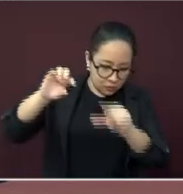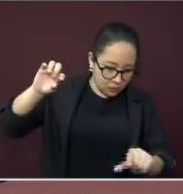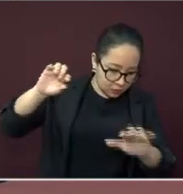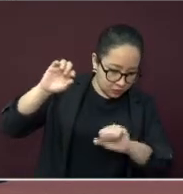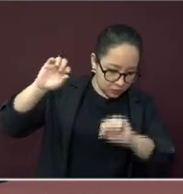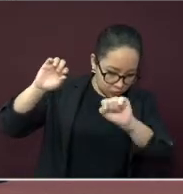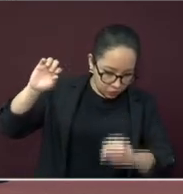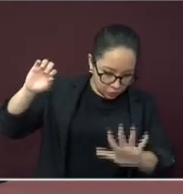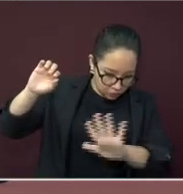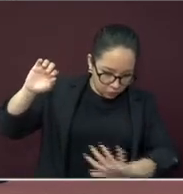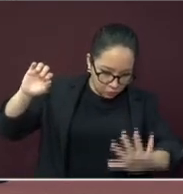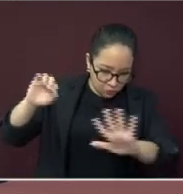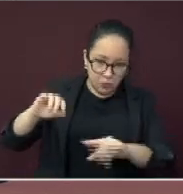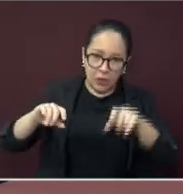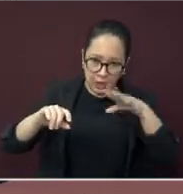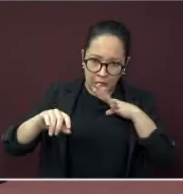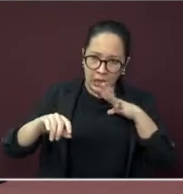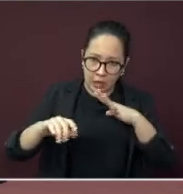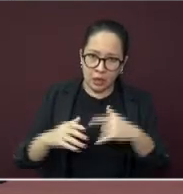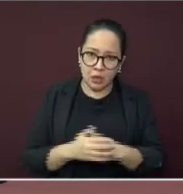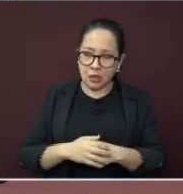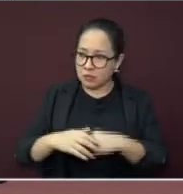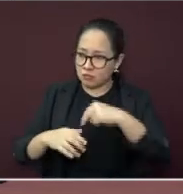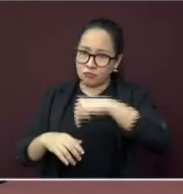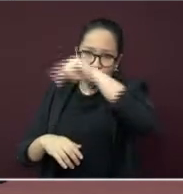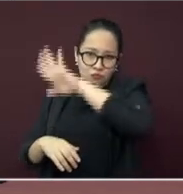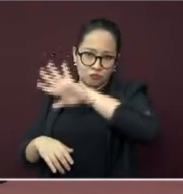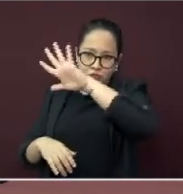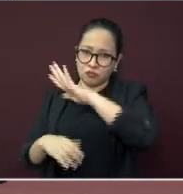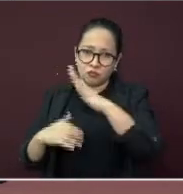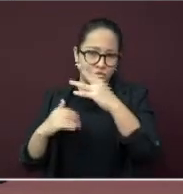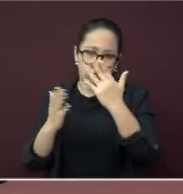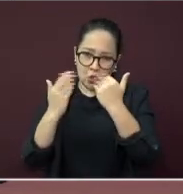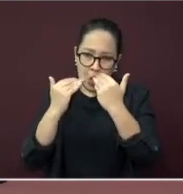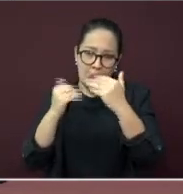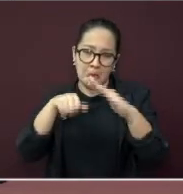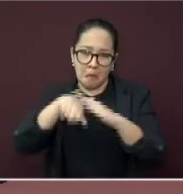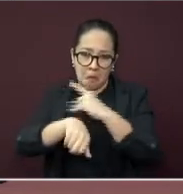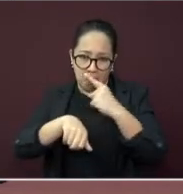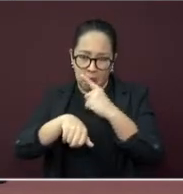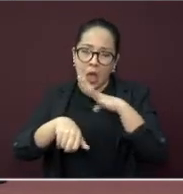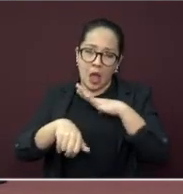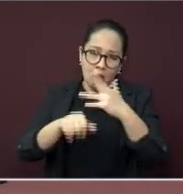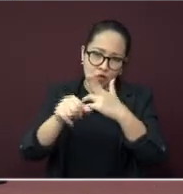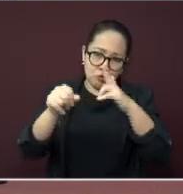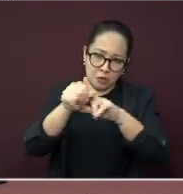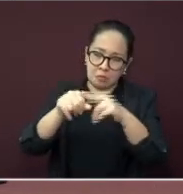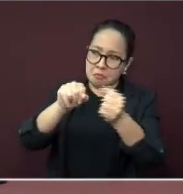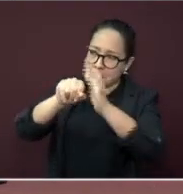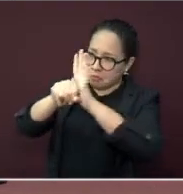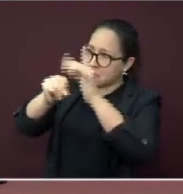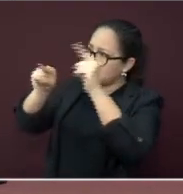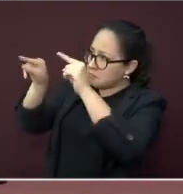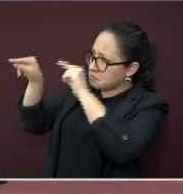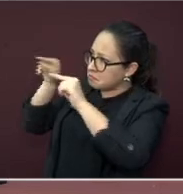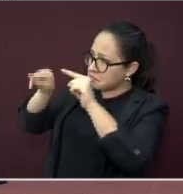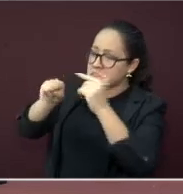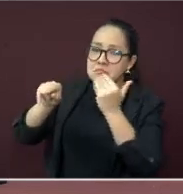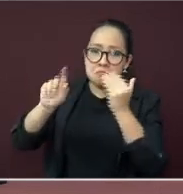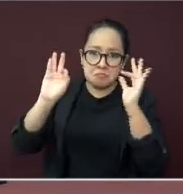la cobertura fue total por parte del hospital asignado para la atención de kobe